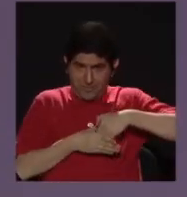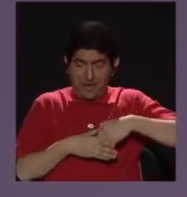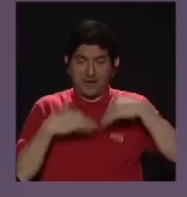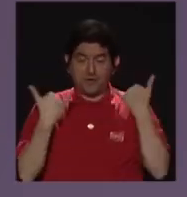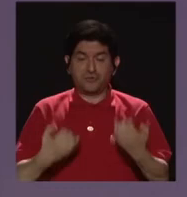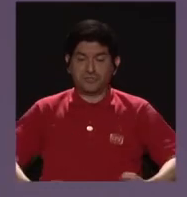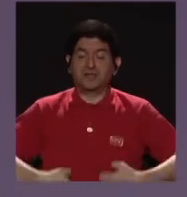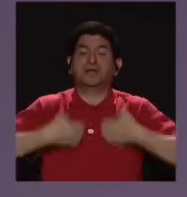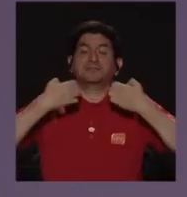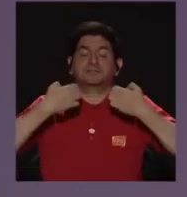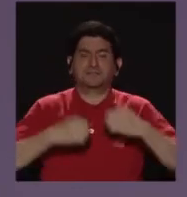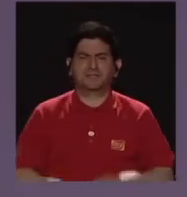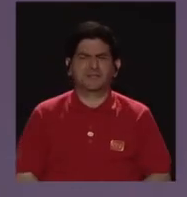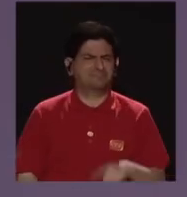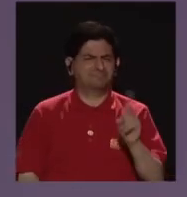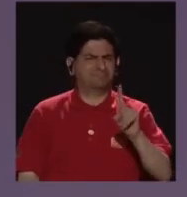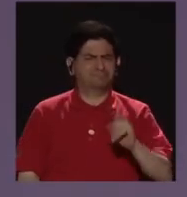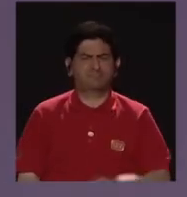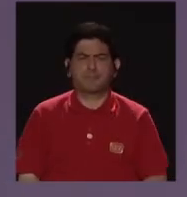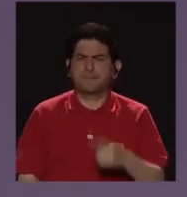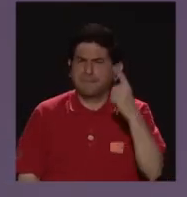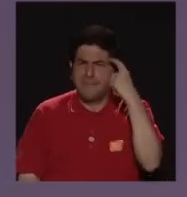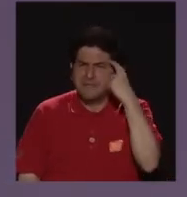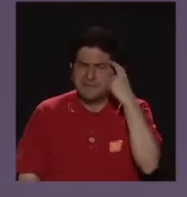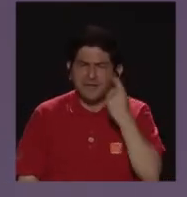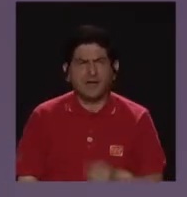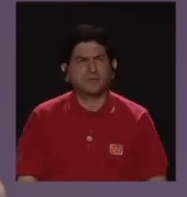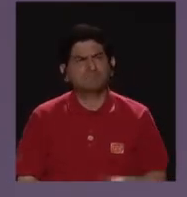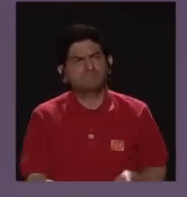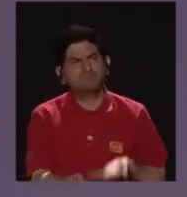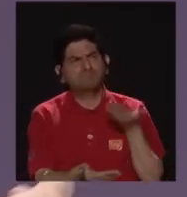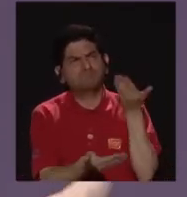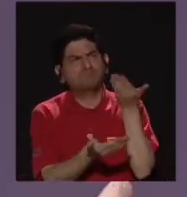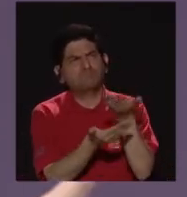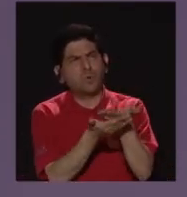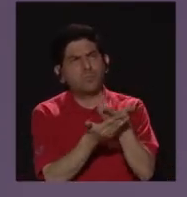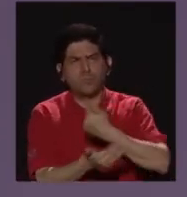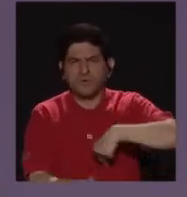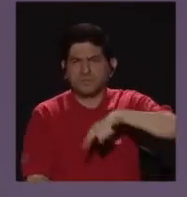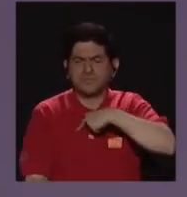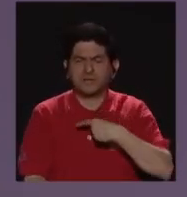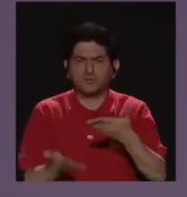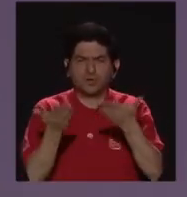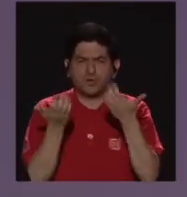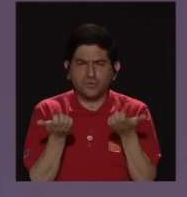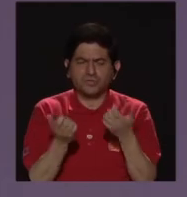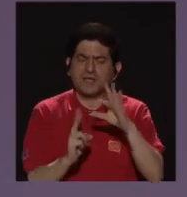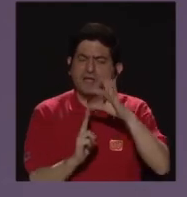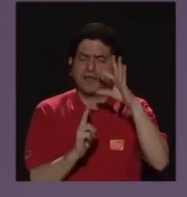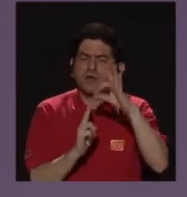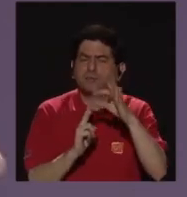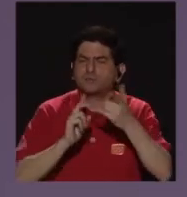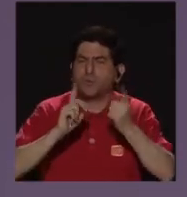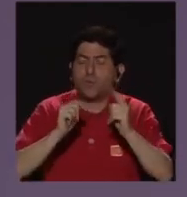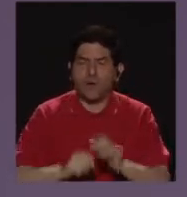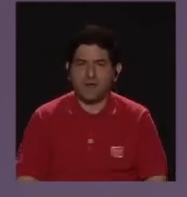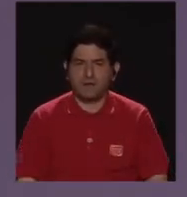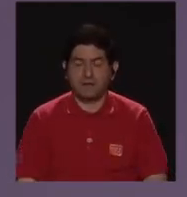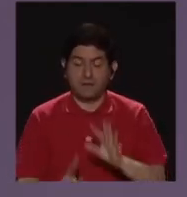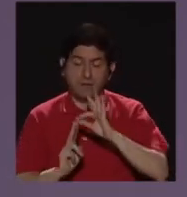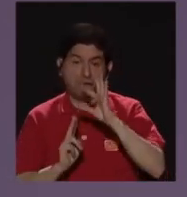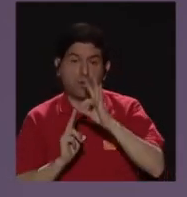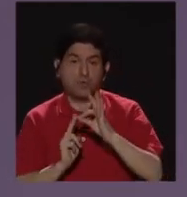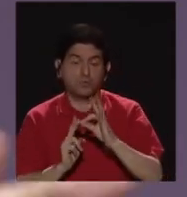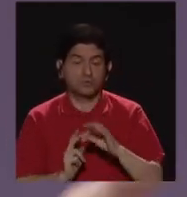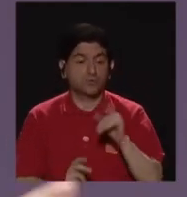que ya existe sino más bien plantearse hacia dónde es que queremos plantear una alternativa si la alternativa es